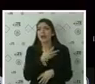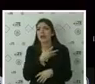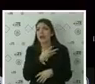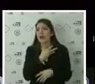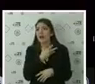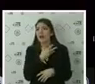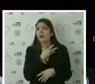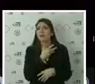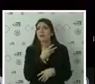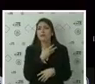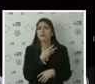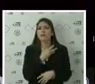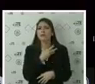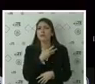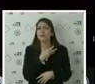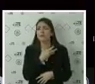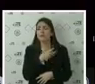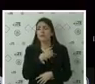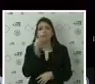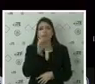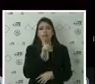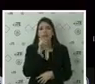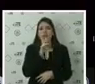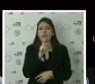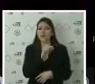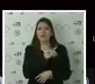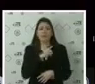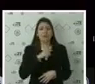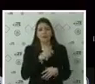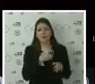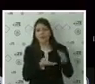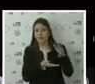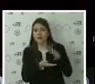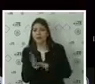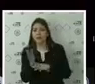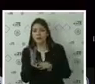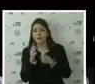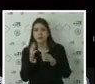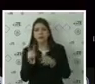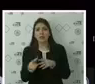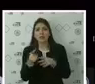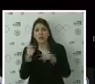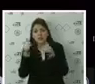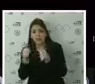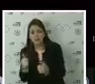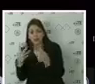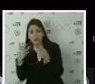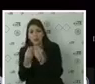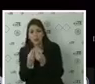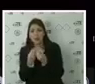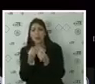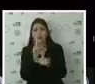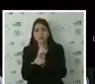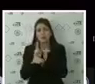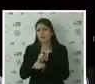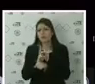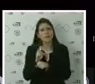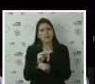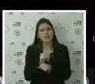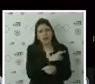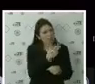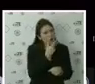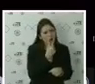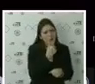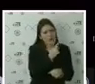no tienen que irse a un refugio, ya ahora el hombre es el que tiene que salir de la casa para garantizar que las mujeres